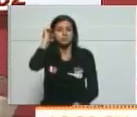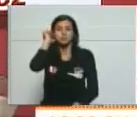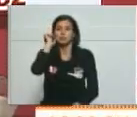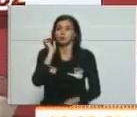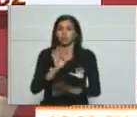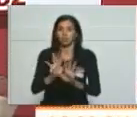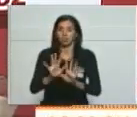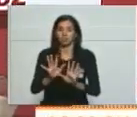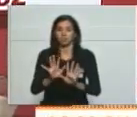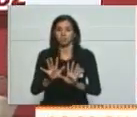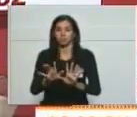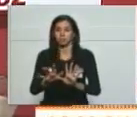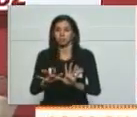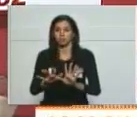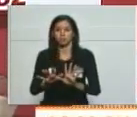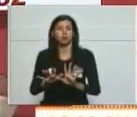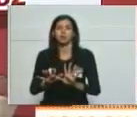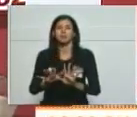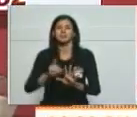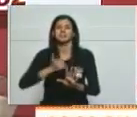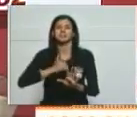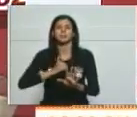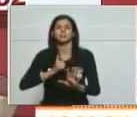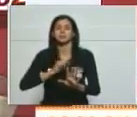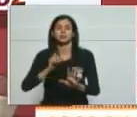solo quedó la gente de la fiscalía.